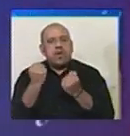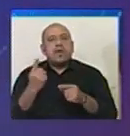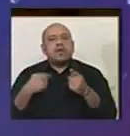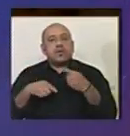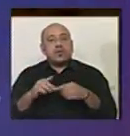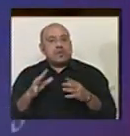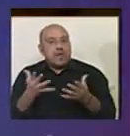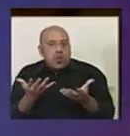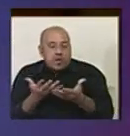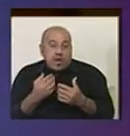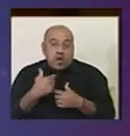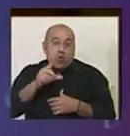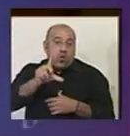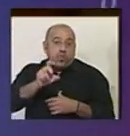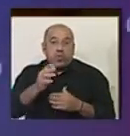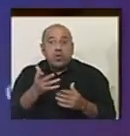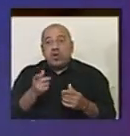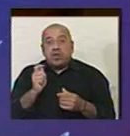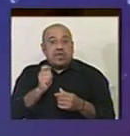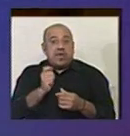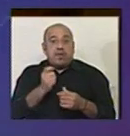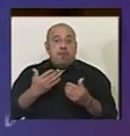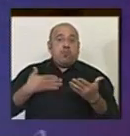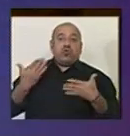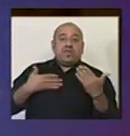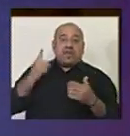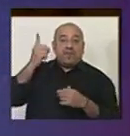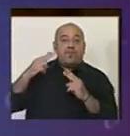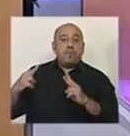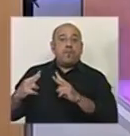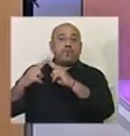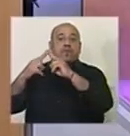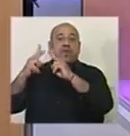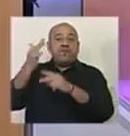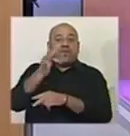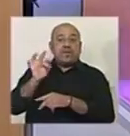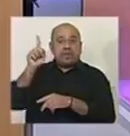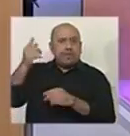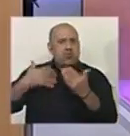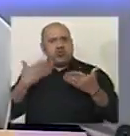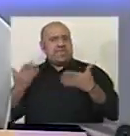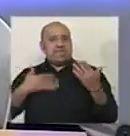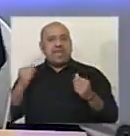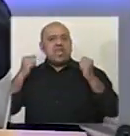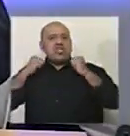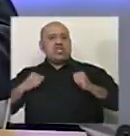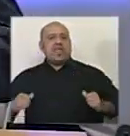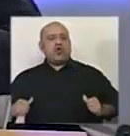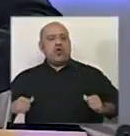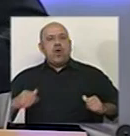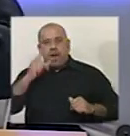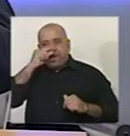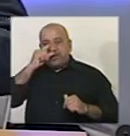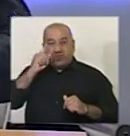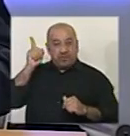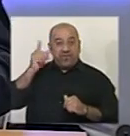llamas, porque obviamente quienes estaban protestando en París son los chalecos amarillos, ¿no? ¿Y quiénes son los chalecos amarillos? Bueno, son